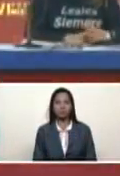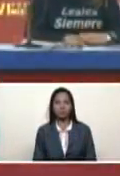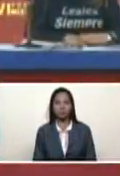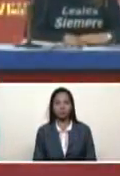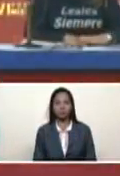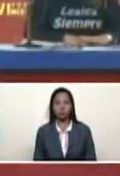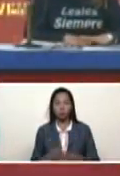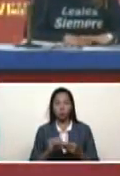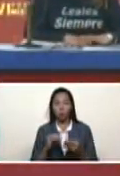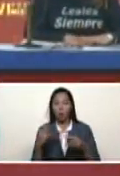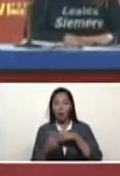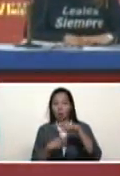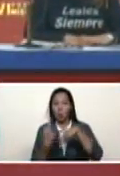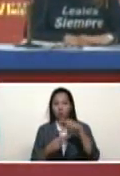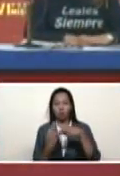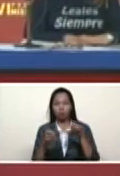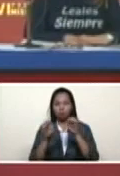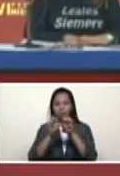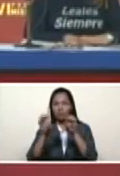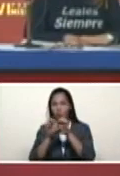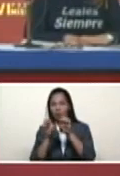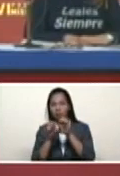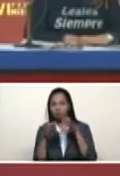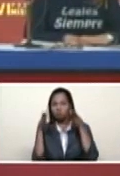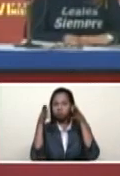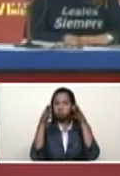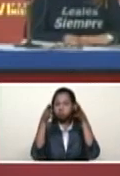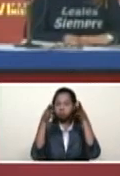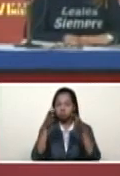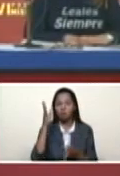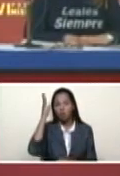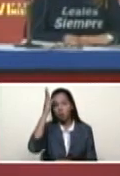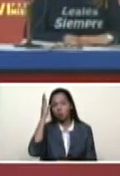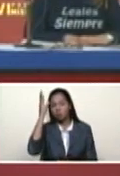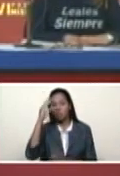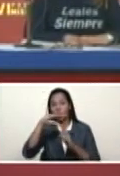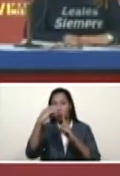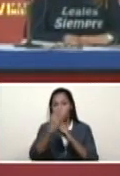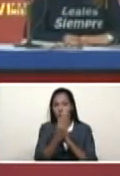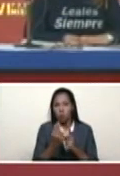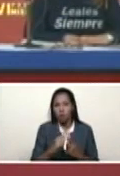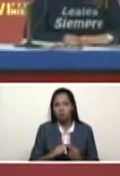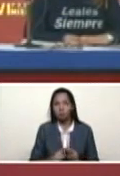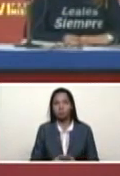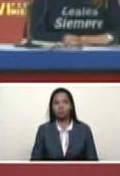La revolución es educación, conciencia, cultura.